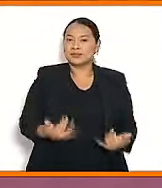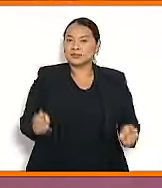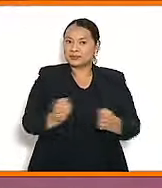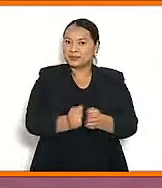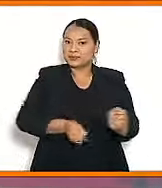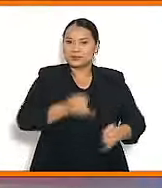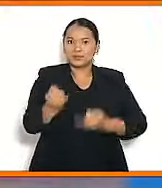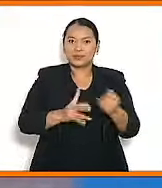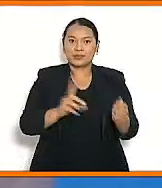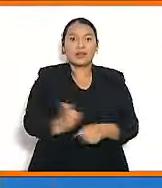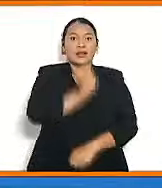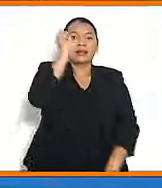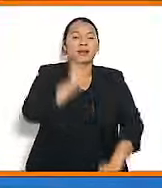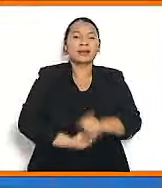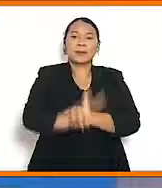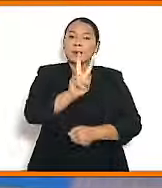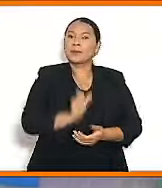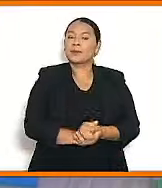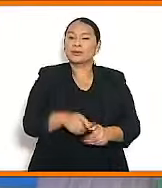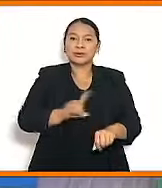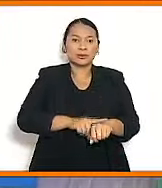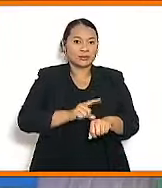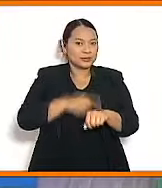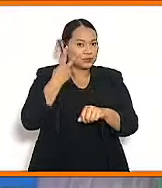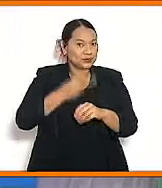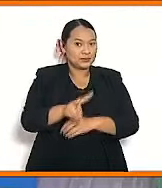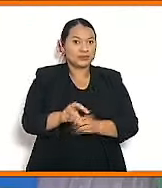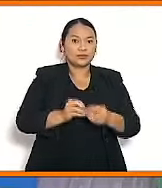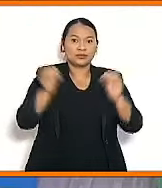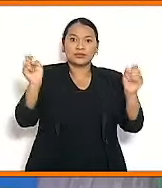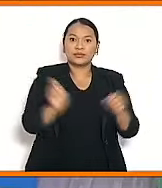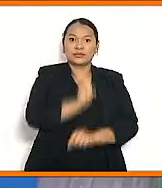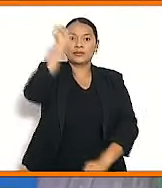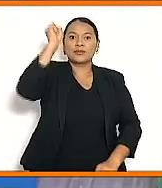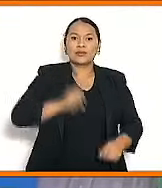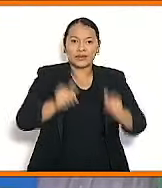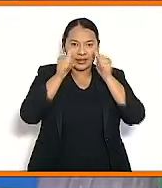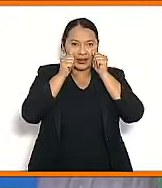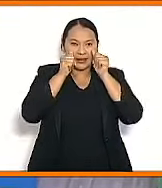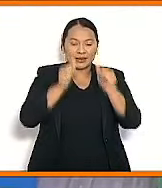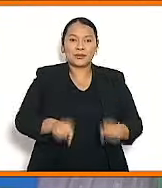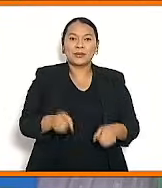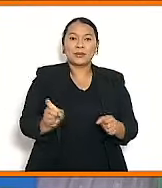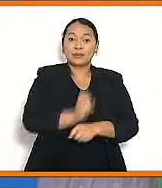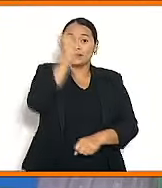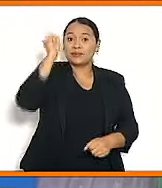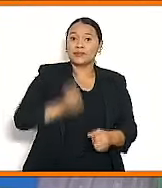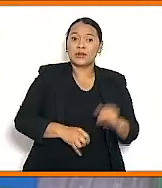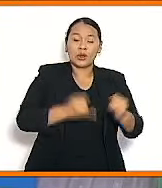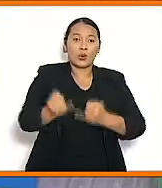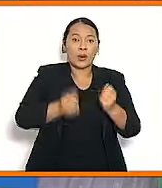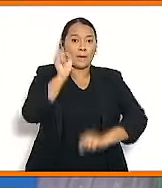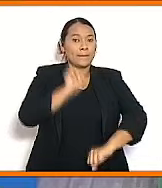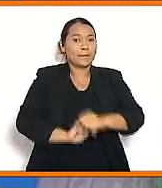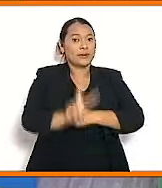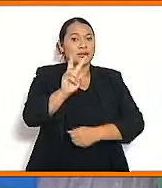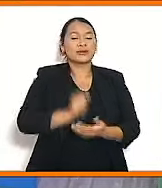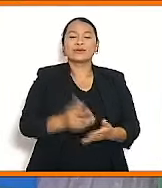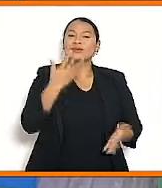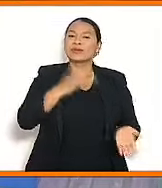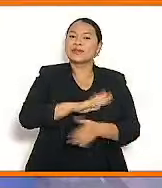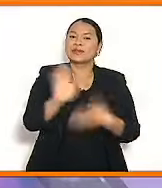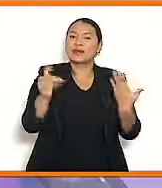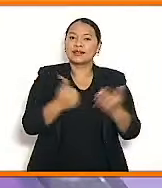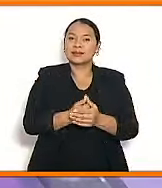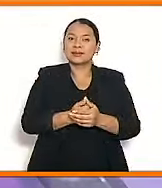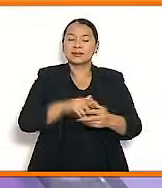lo catracho en premiados. Daremos a conocer dos números, atentos. Puedes ganar a lo catracho en premiados. Te deseamos mucha suerte en